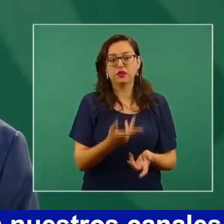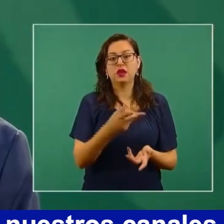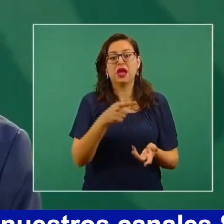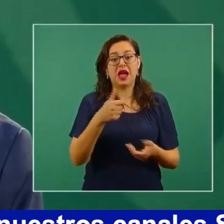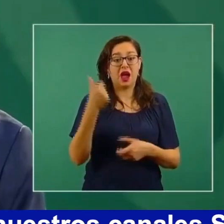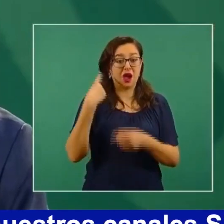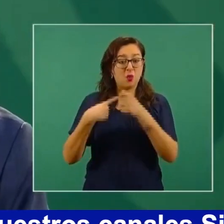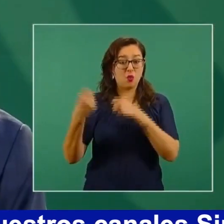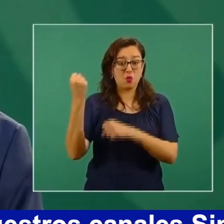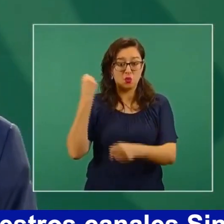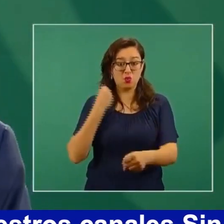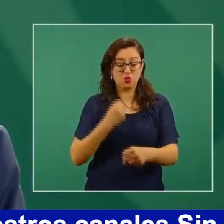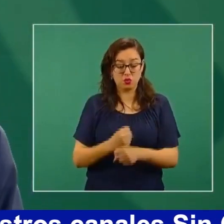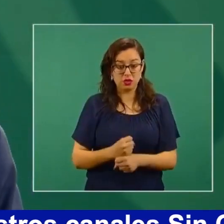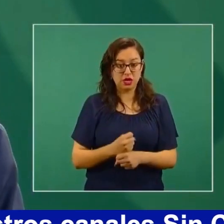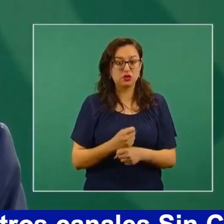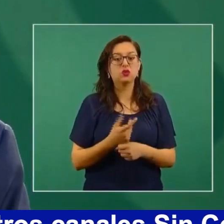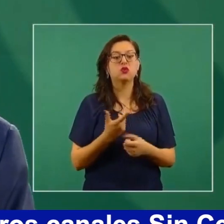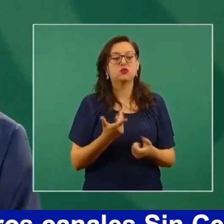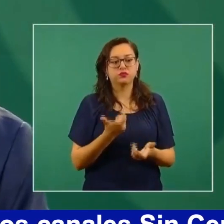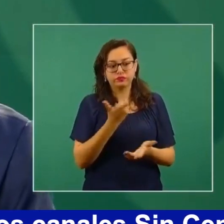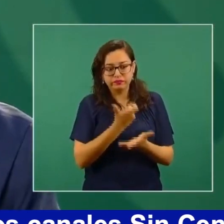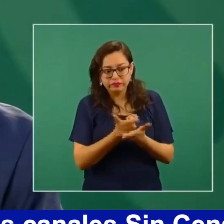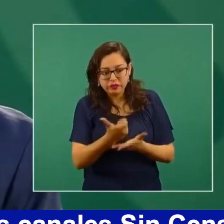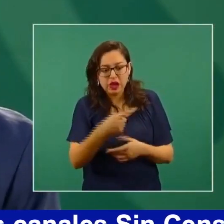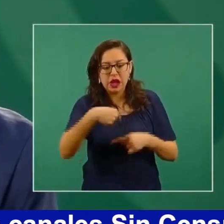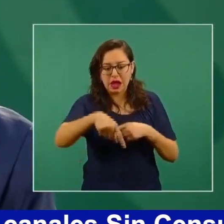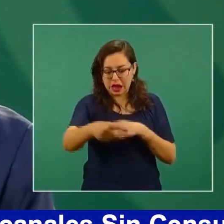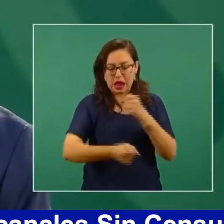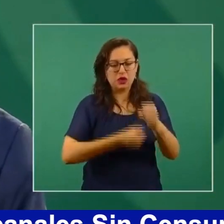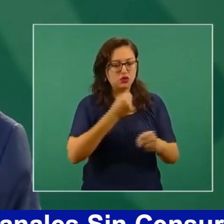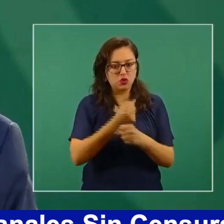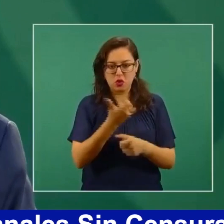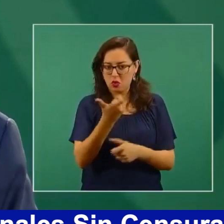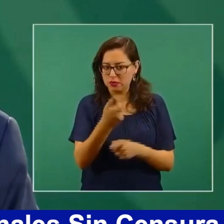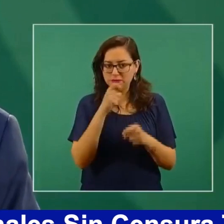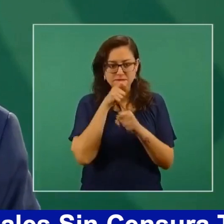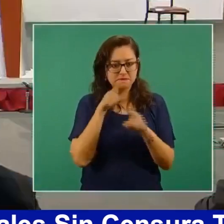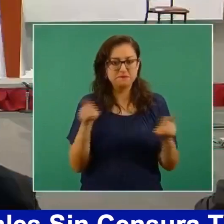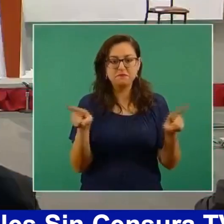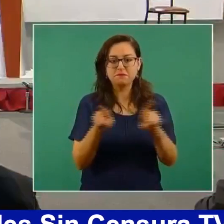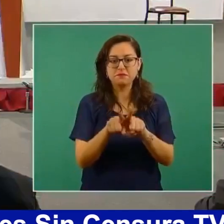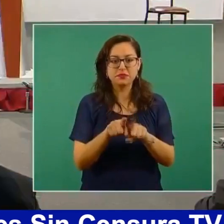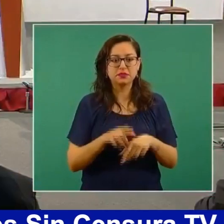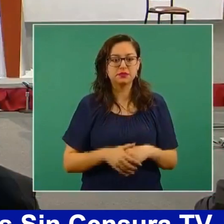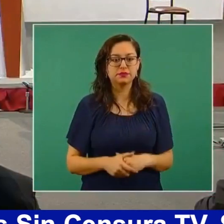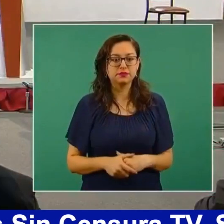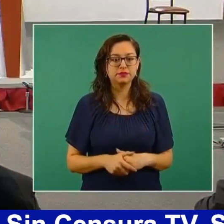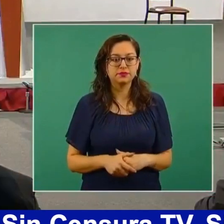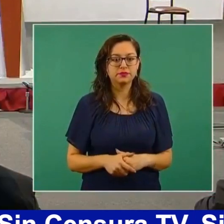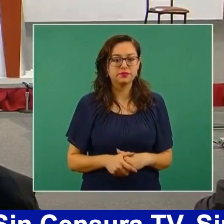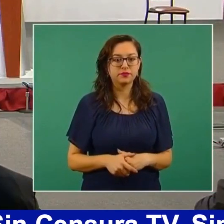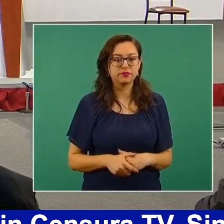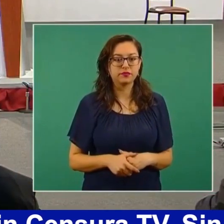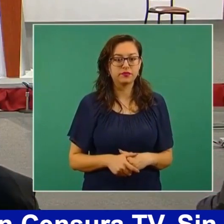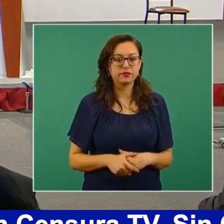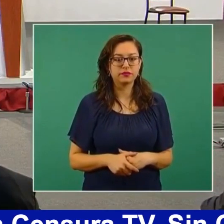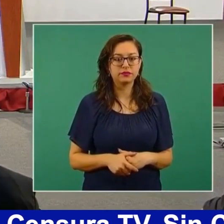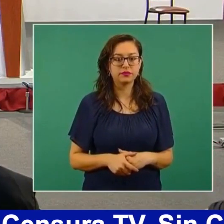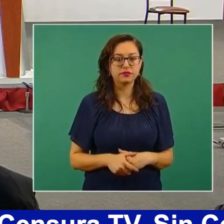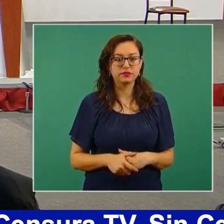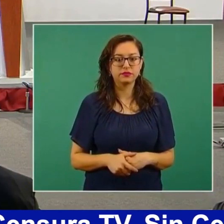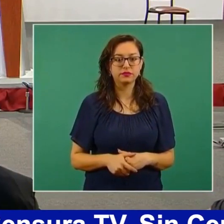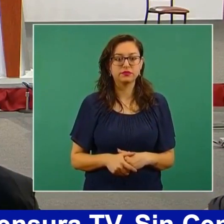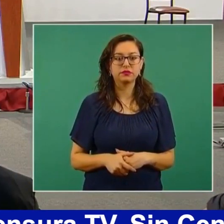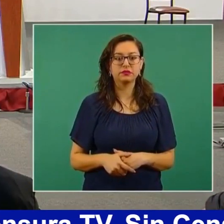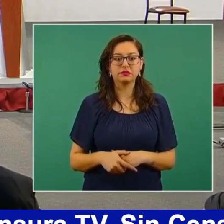finales del año pasado, sigue vigente y estamos trabajando con ese precio. Durante estas últimas semanas